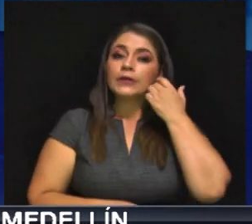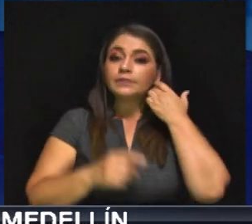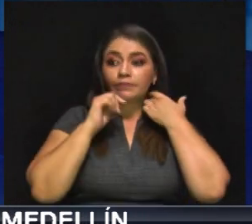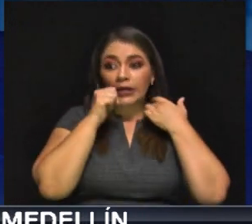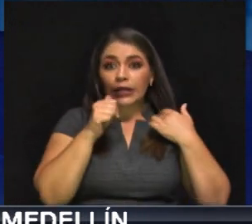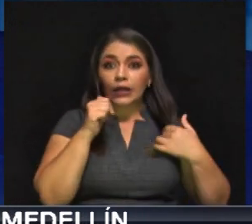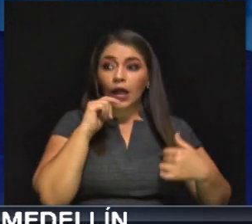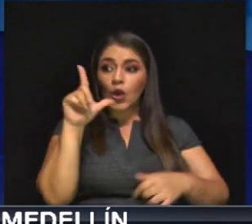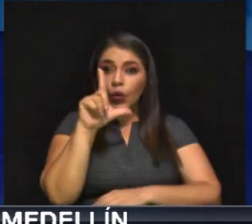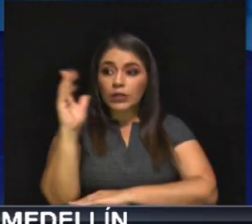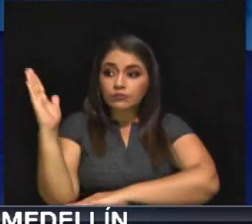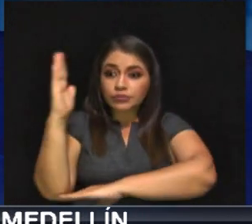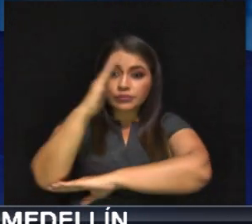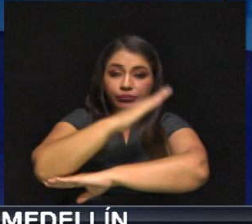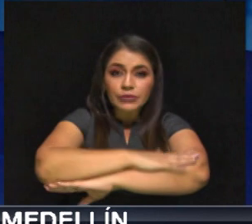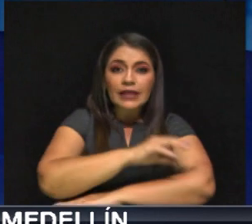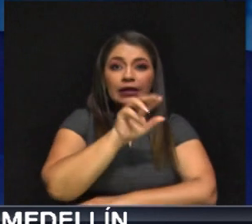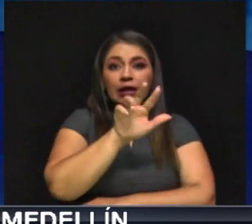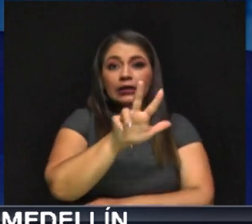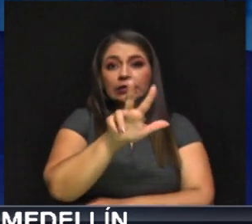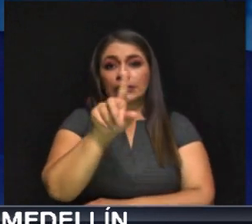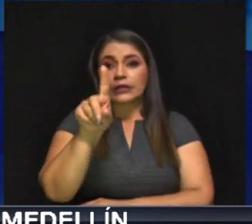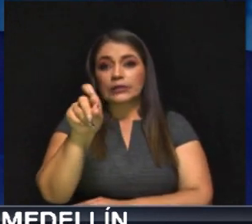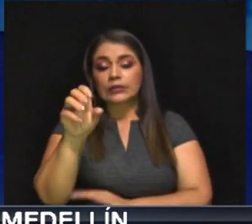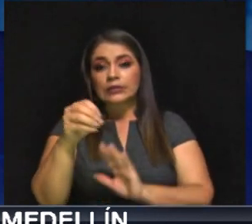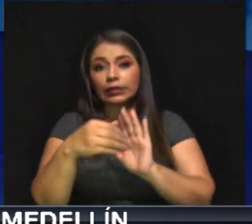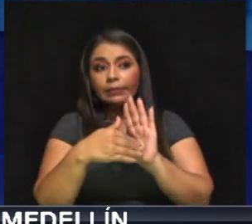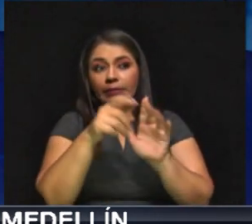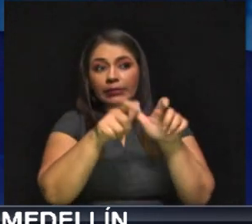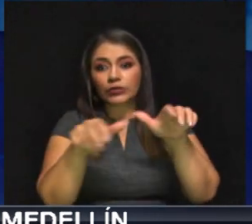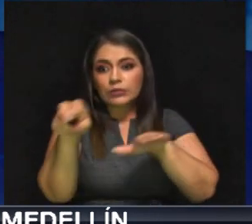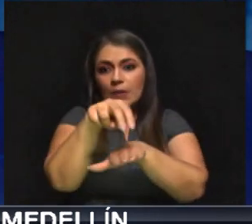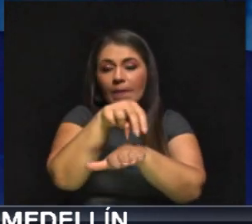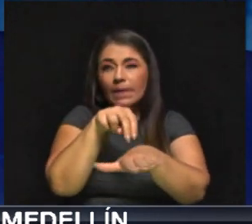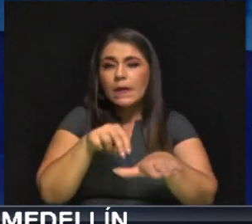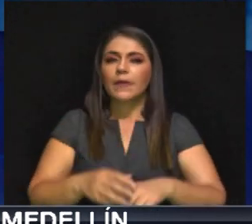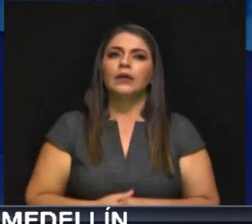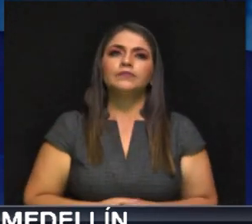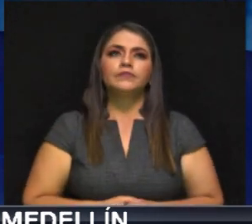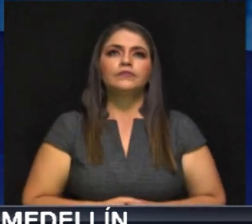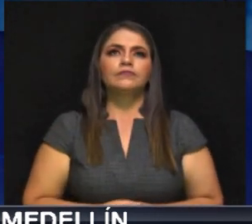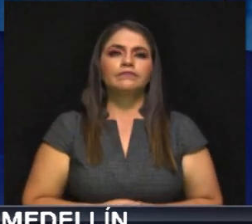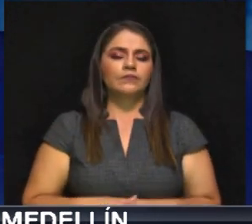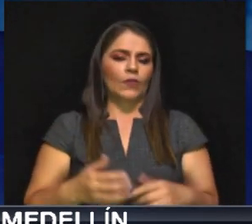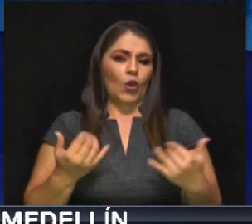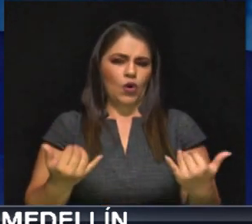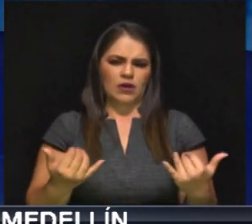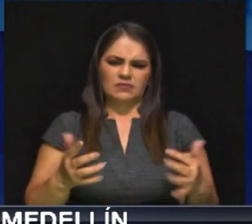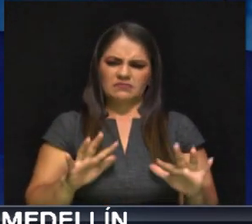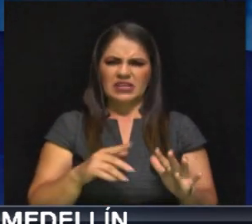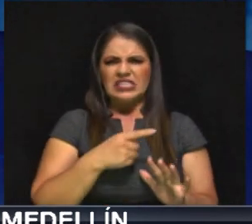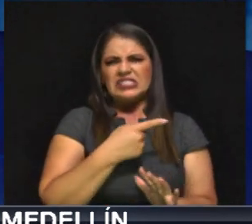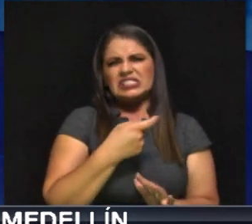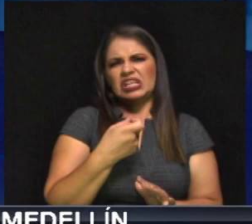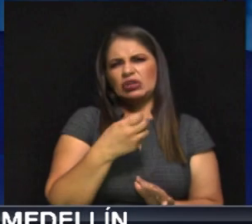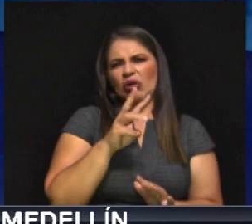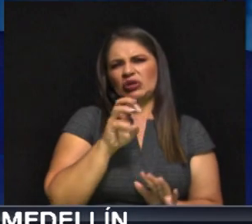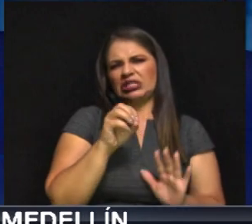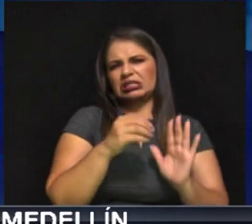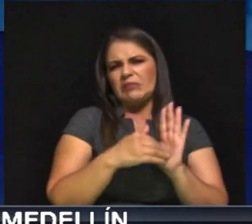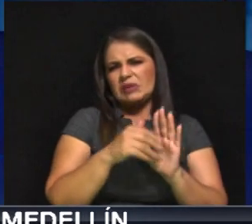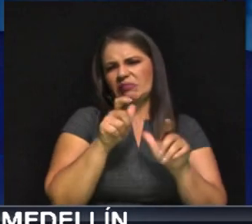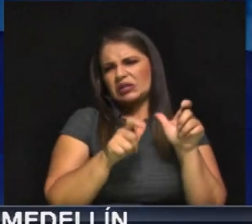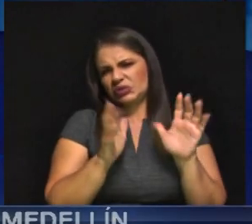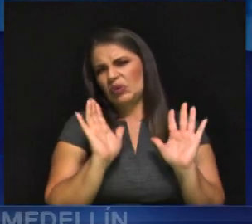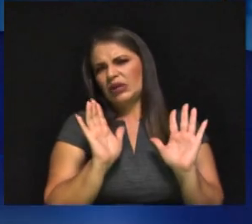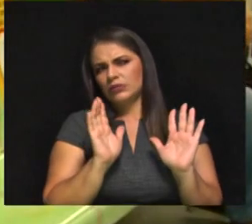reactivarán paulatinamente trabajadores de los sectores construcción y manufactura. Actualmente se están movilizando unos 180 mil